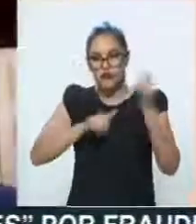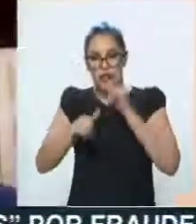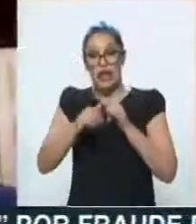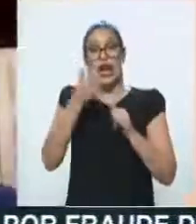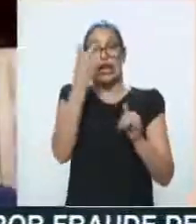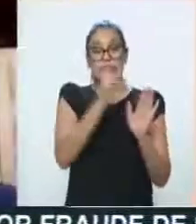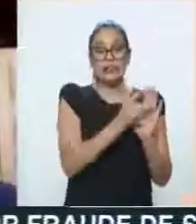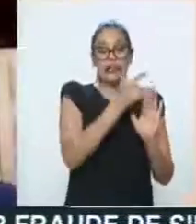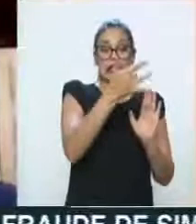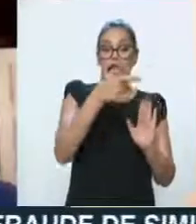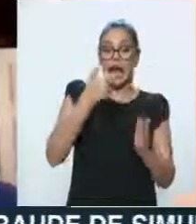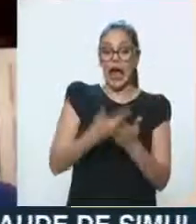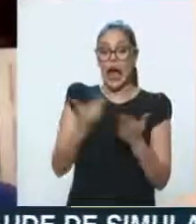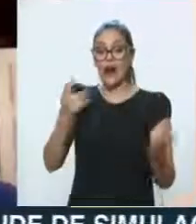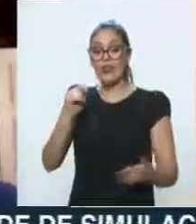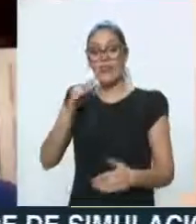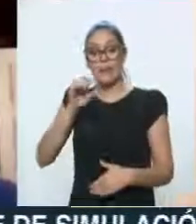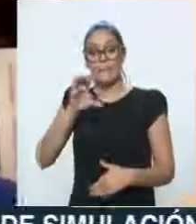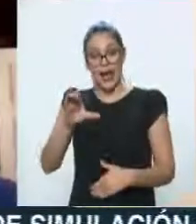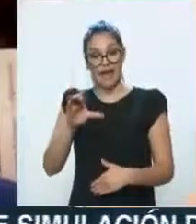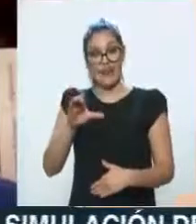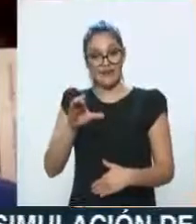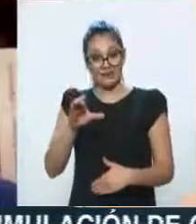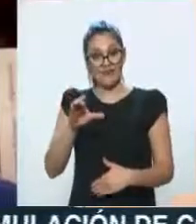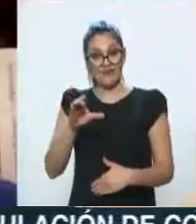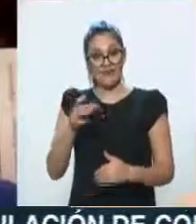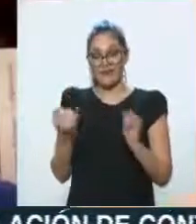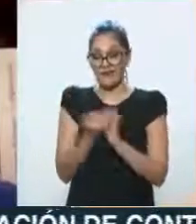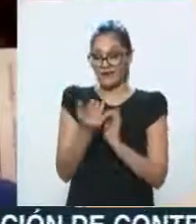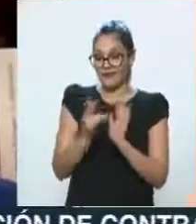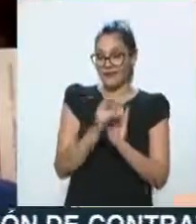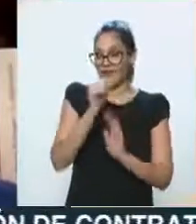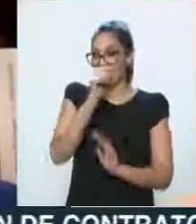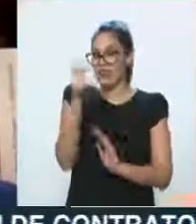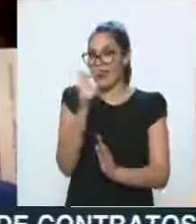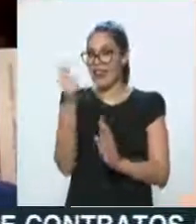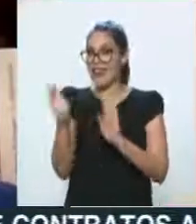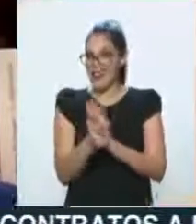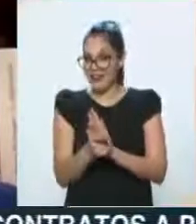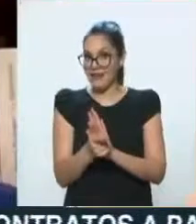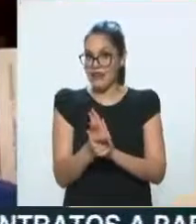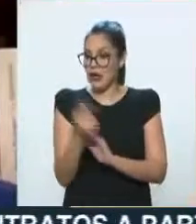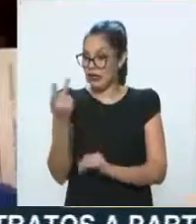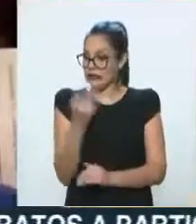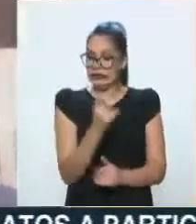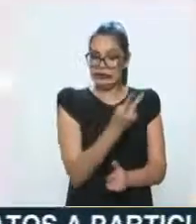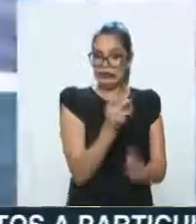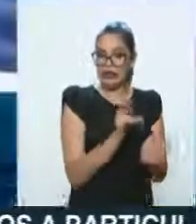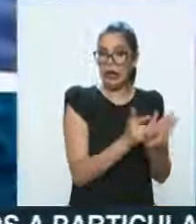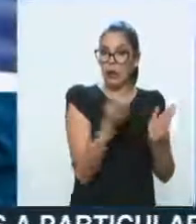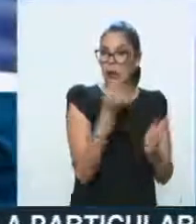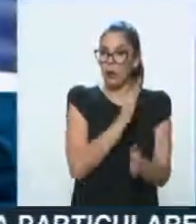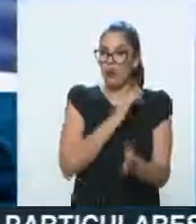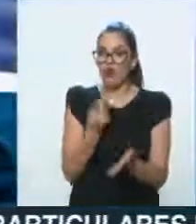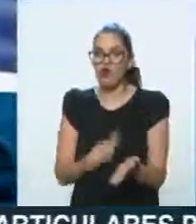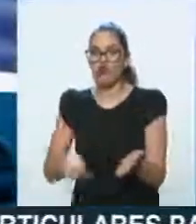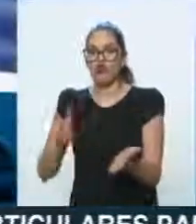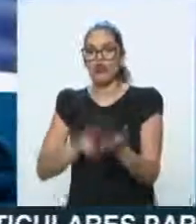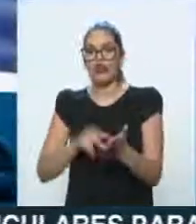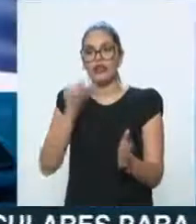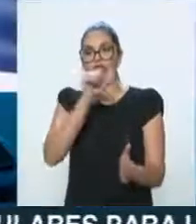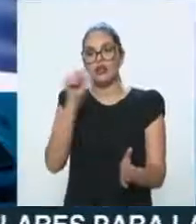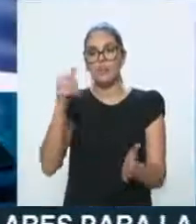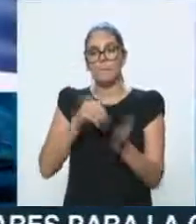que gracias al TEMEC y la aprobación de la Ley de Protección a la Propiedad Industrial, esto se podría duplicar a $600